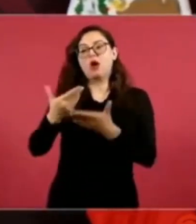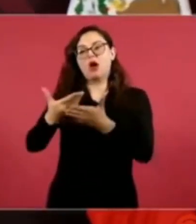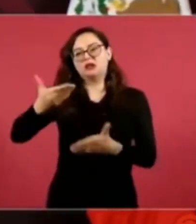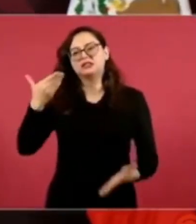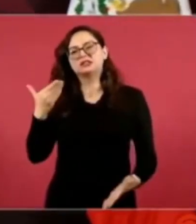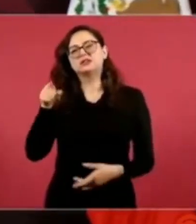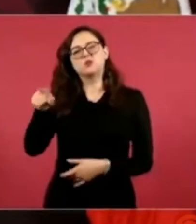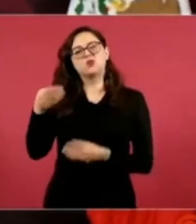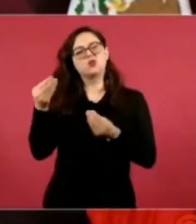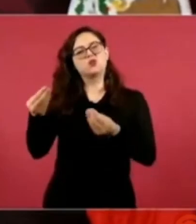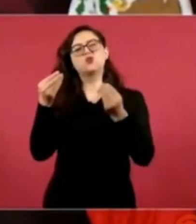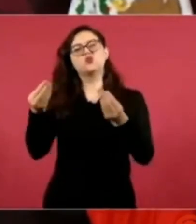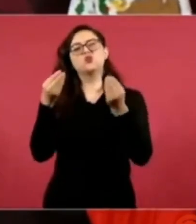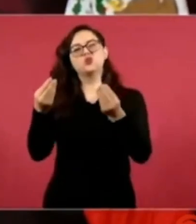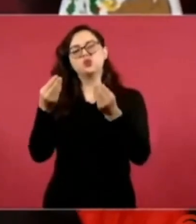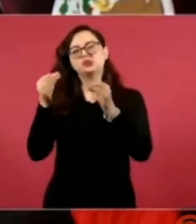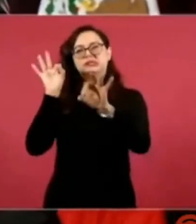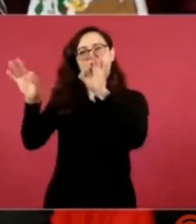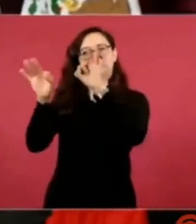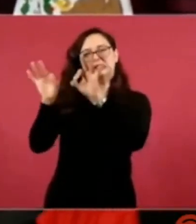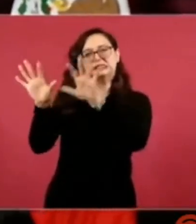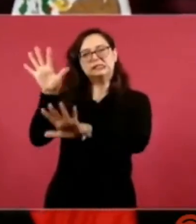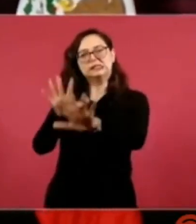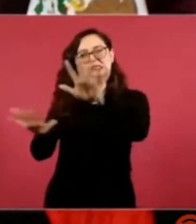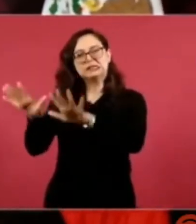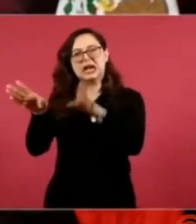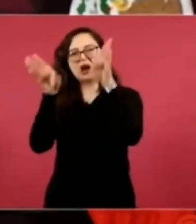demostraron lo que son.